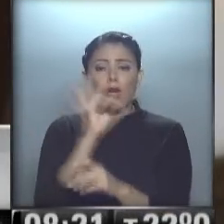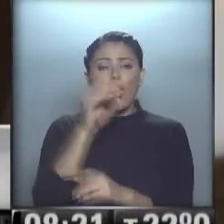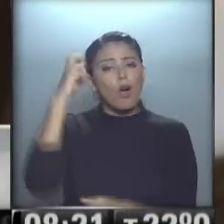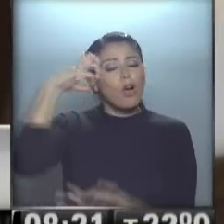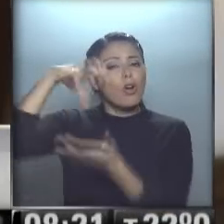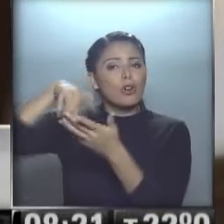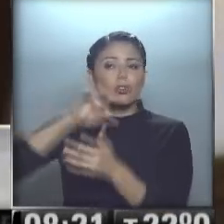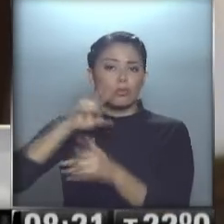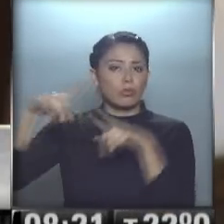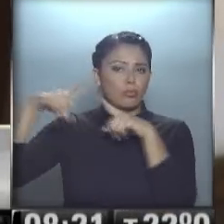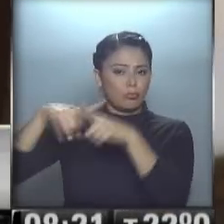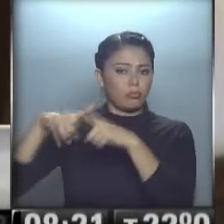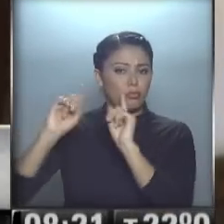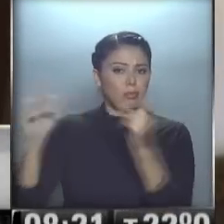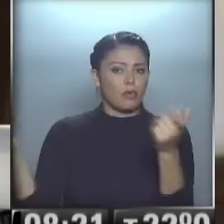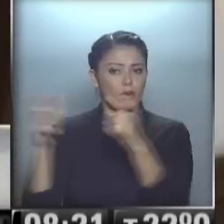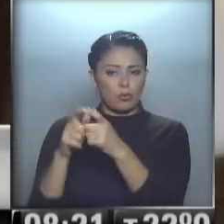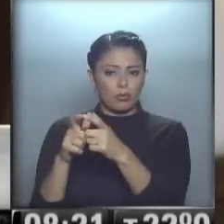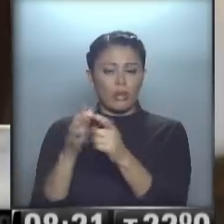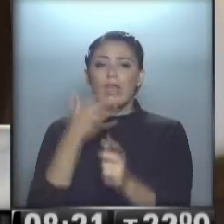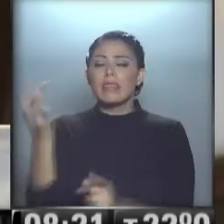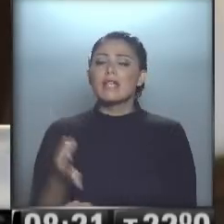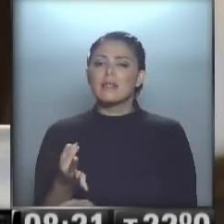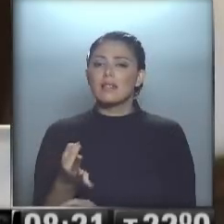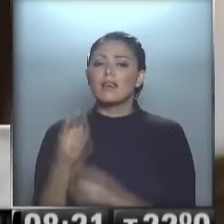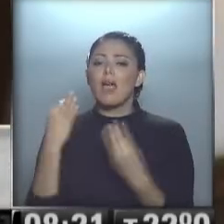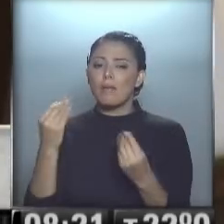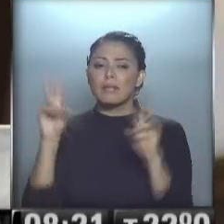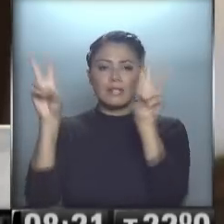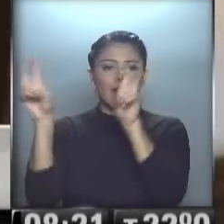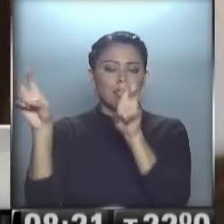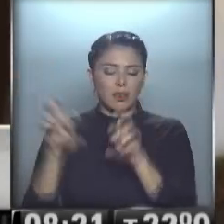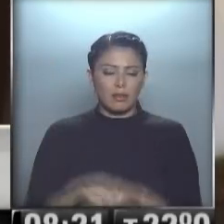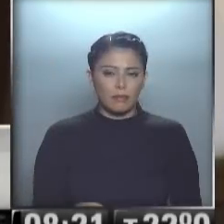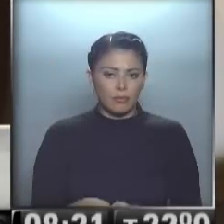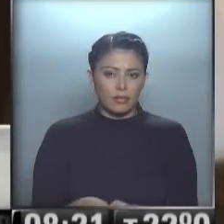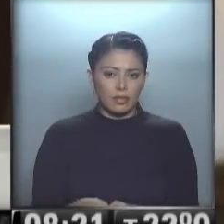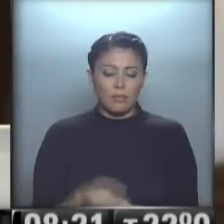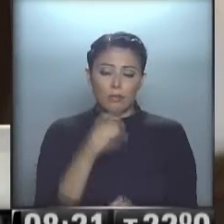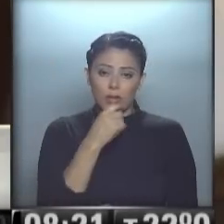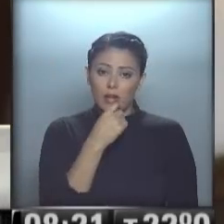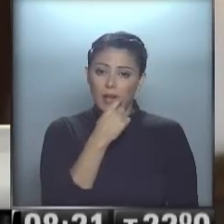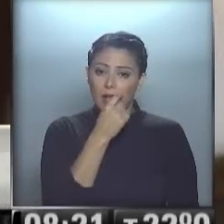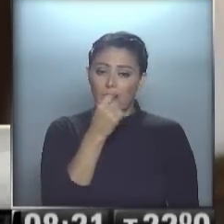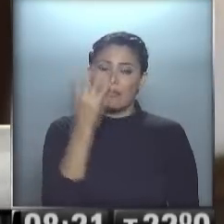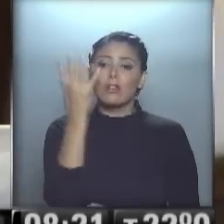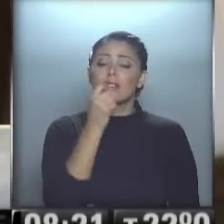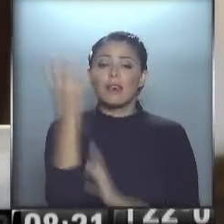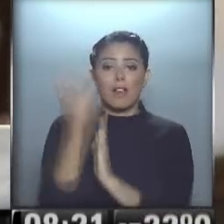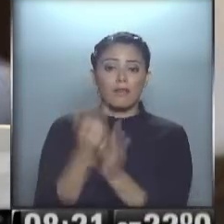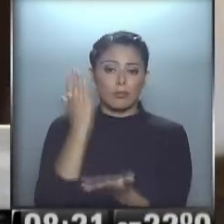el ámbito para esas audiencias para definir de una vez por todas un tema como es la despenalización del